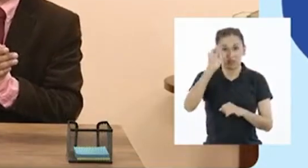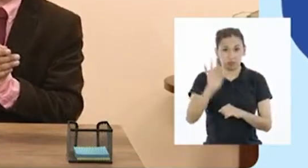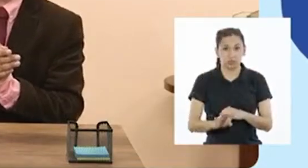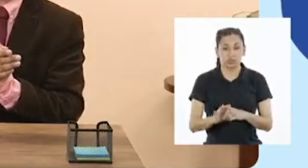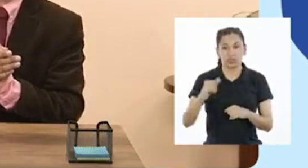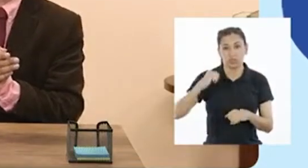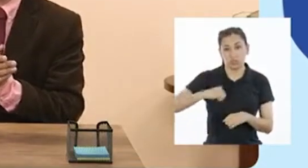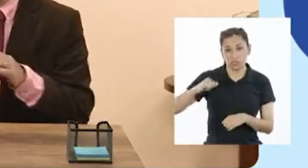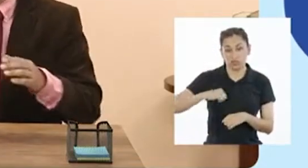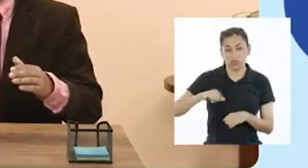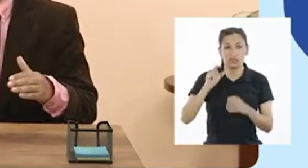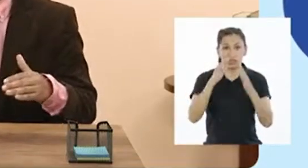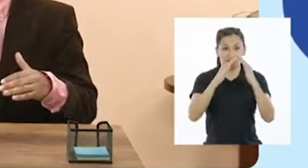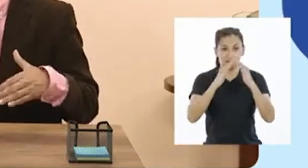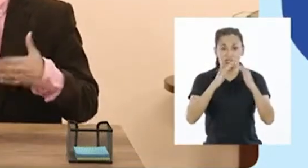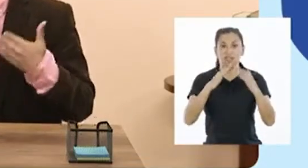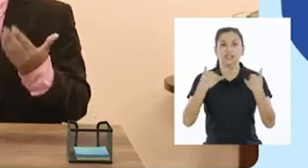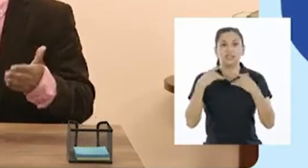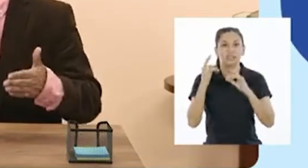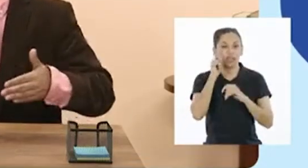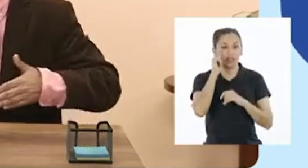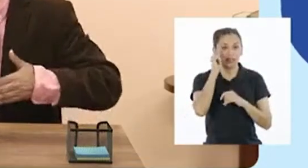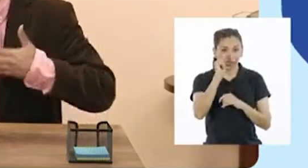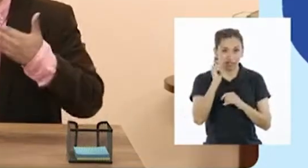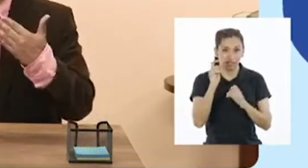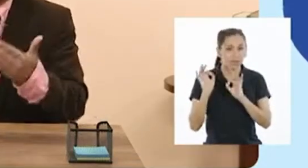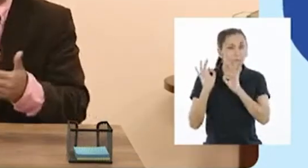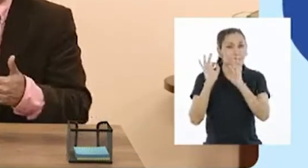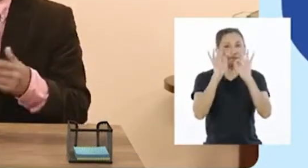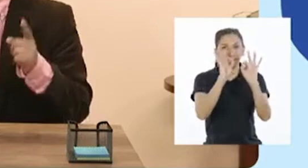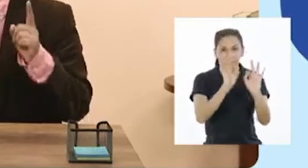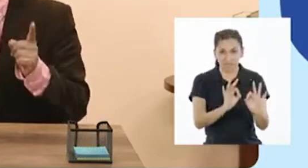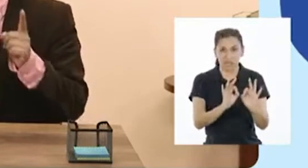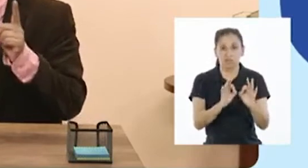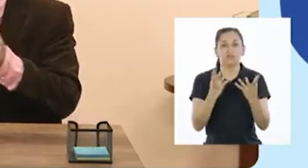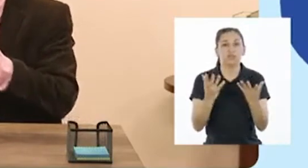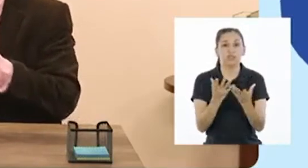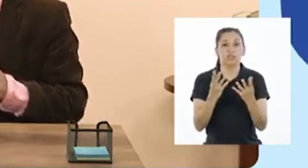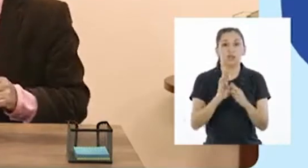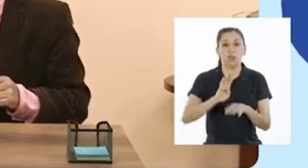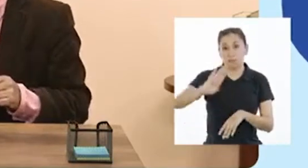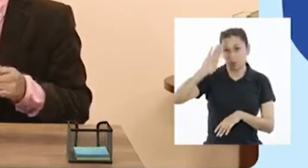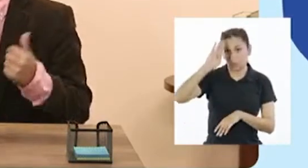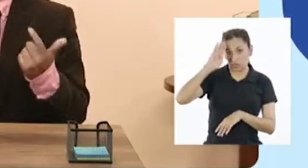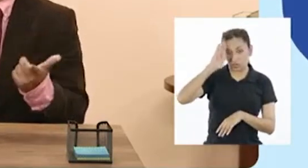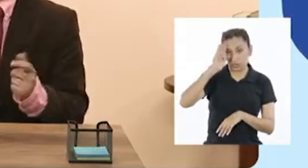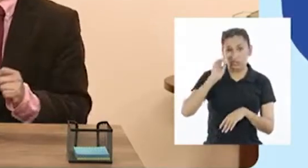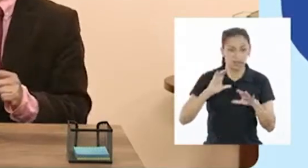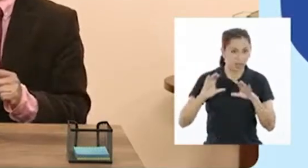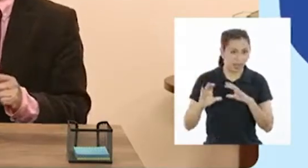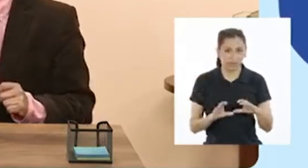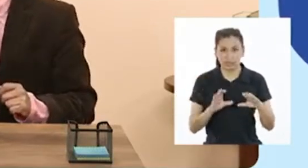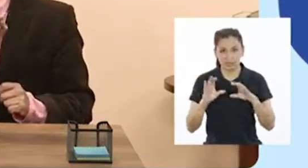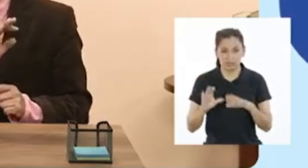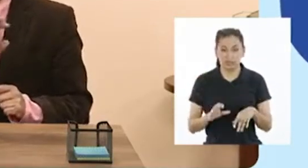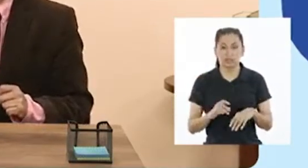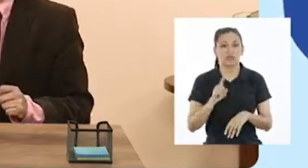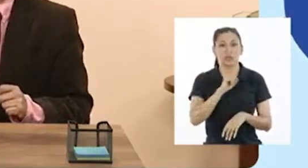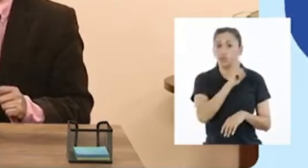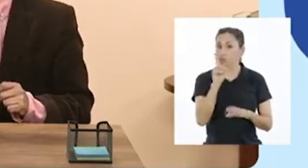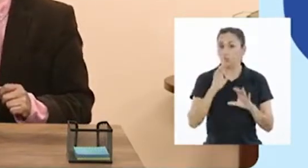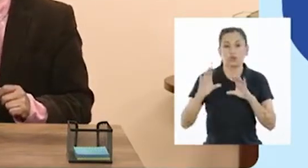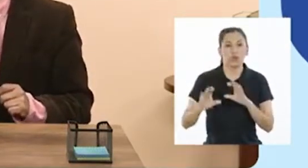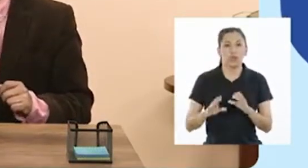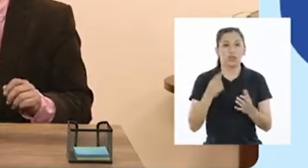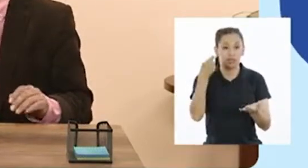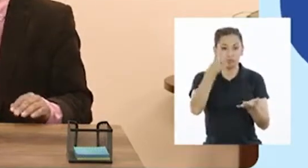de los municipios limeños cuentan con presencia permanente de personal policial en actividad, sin